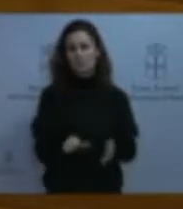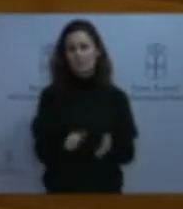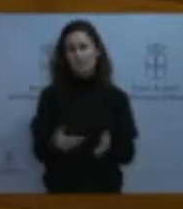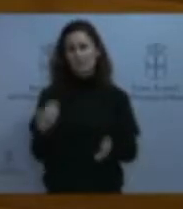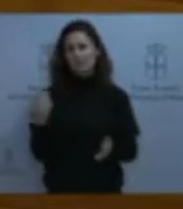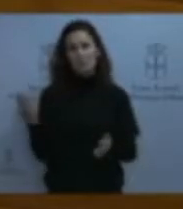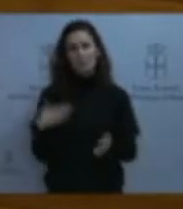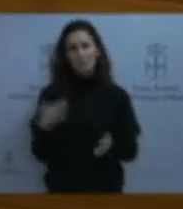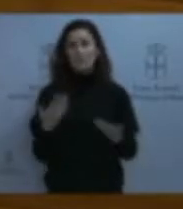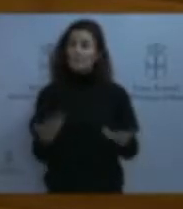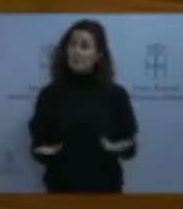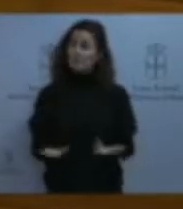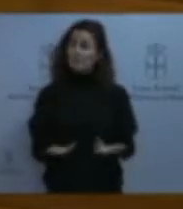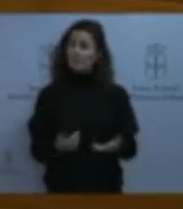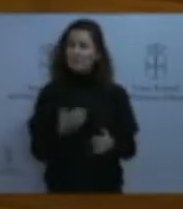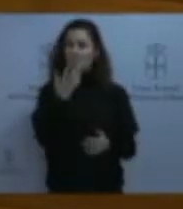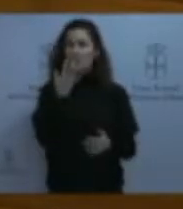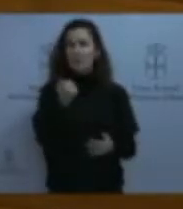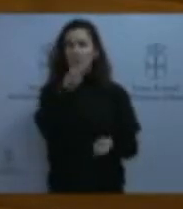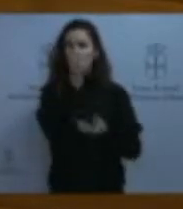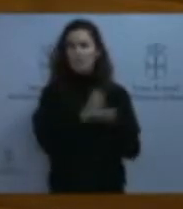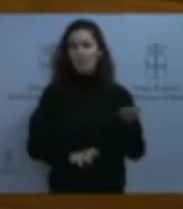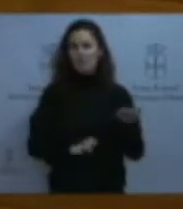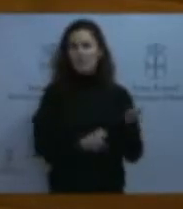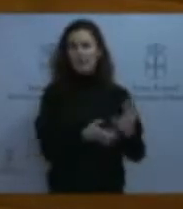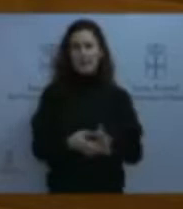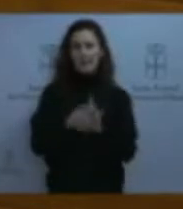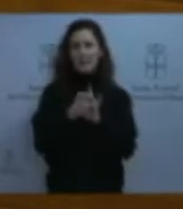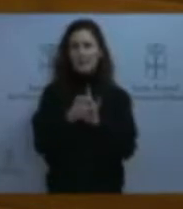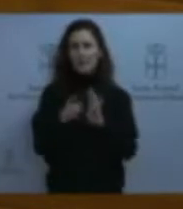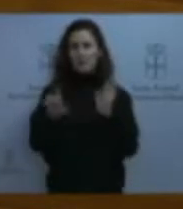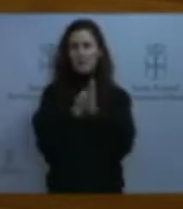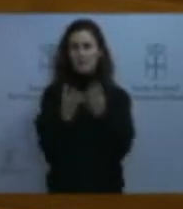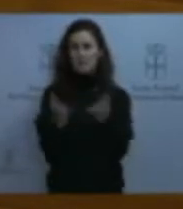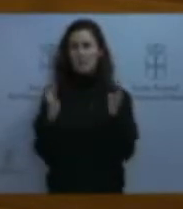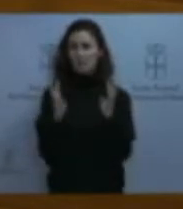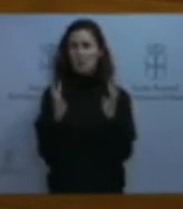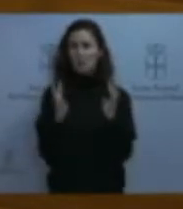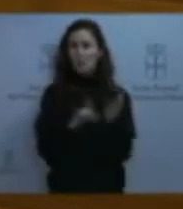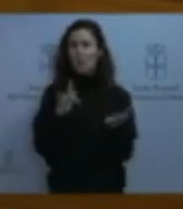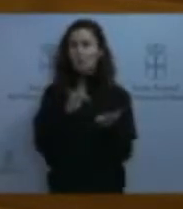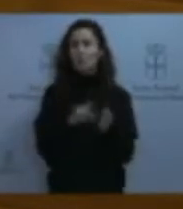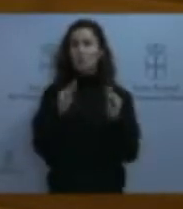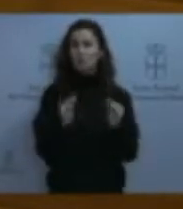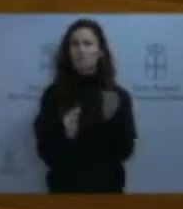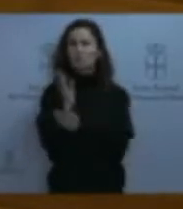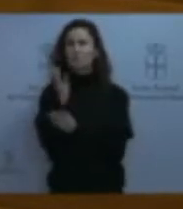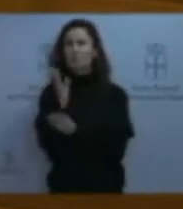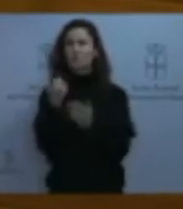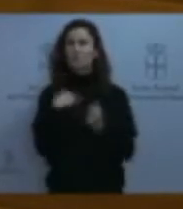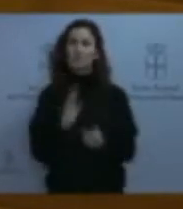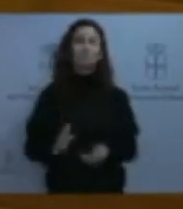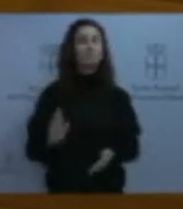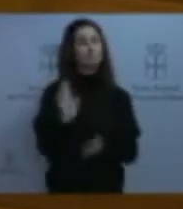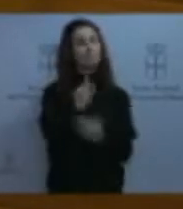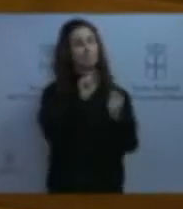anteriores. Por lo tanto, ya le digo, si usted dispone de algún informe que vincule la reforma de la ley de acotamientos con esta ola de incendios, póngalo de inmediato encima de la mesa.